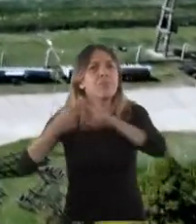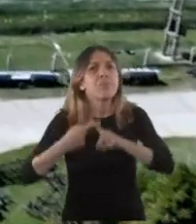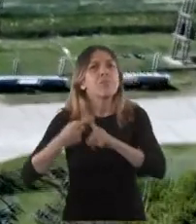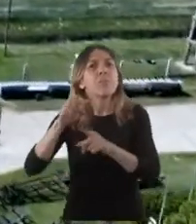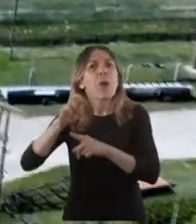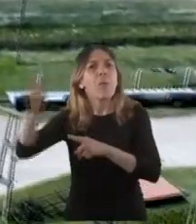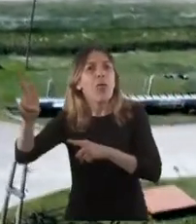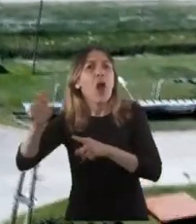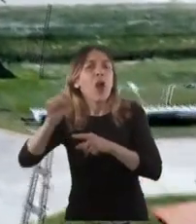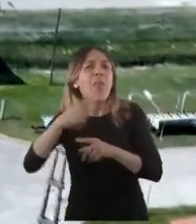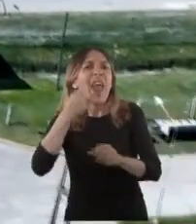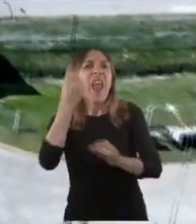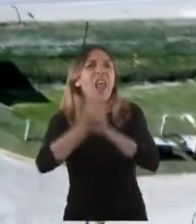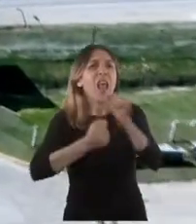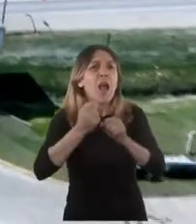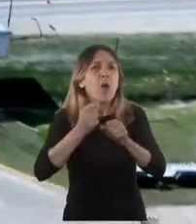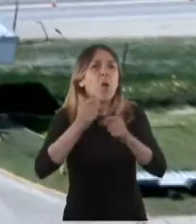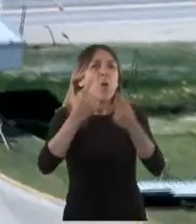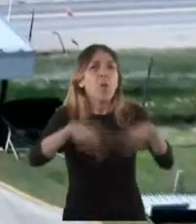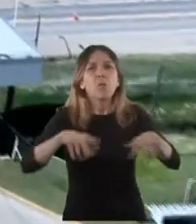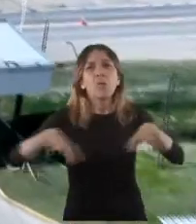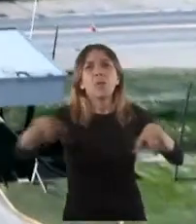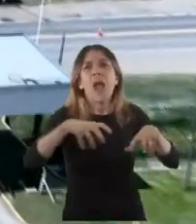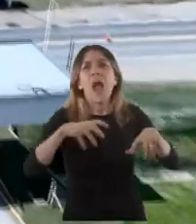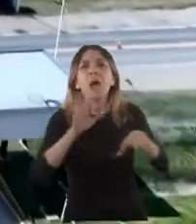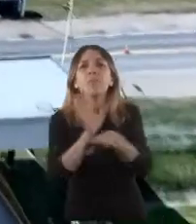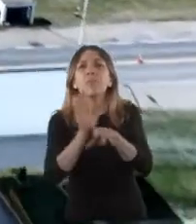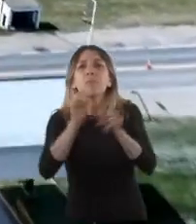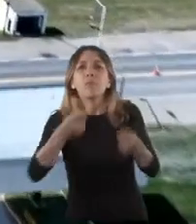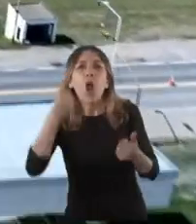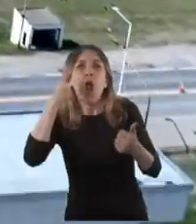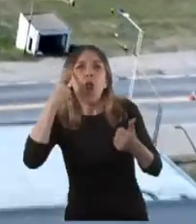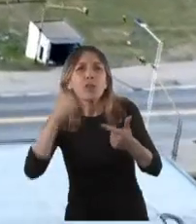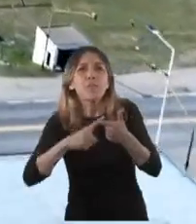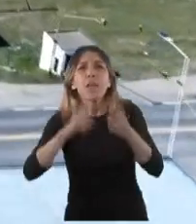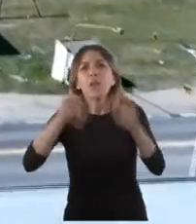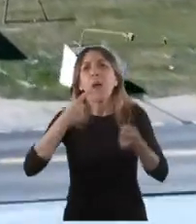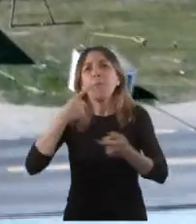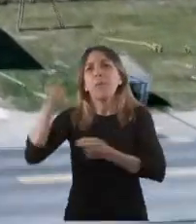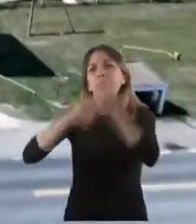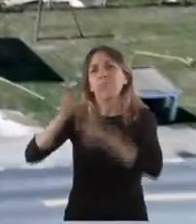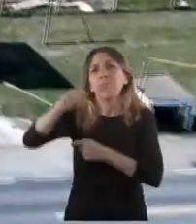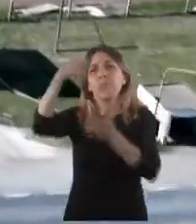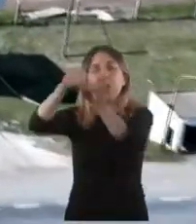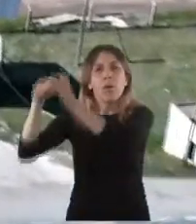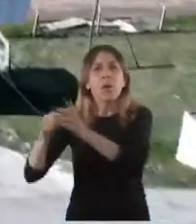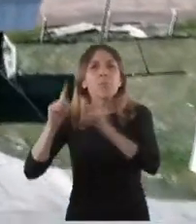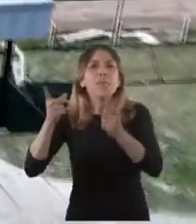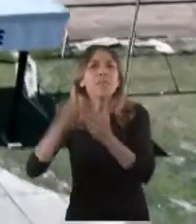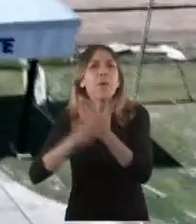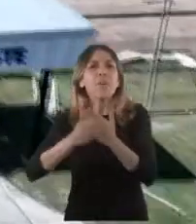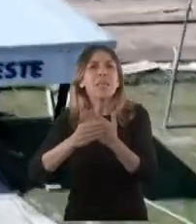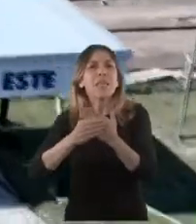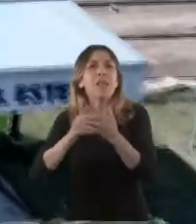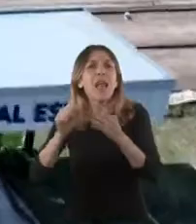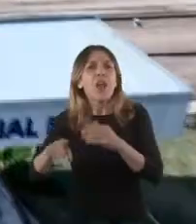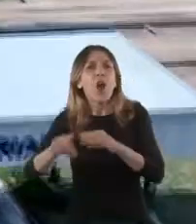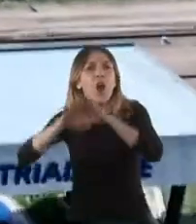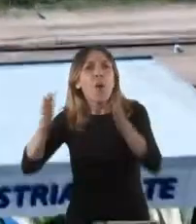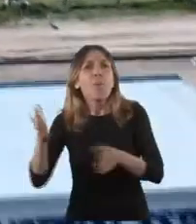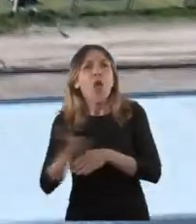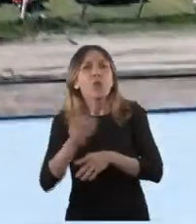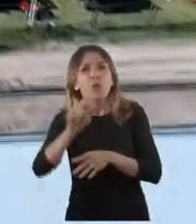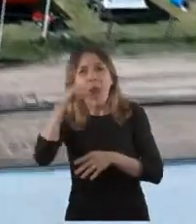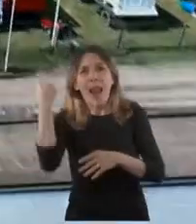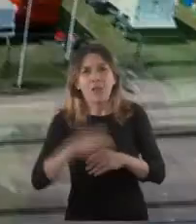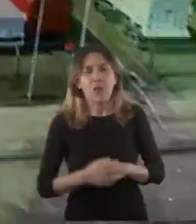Industria, Economía del Conocimiento y Gestión Comercial Externa del Ministerio de Desarrollo Productivo de la